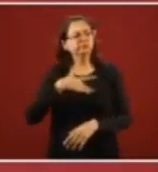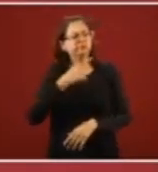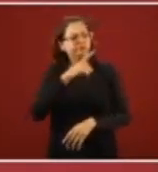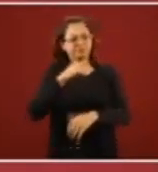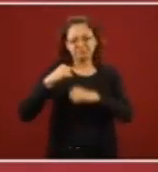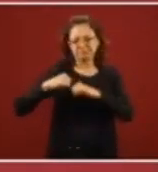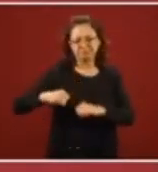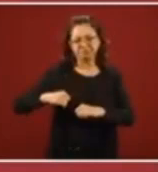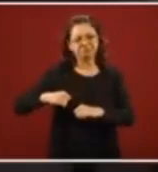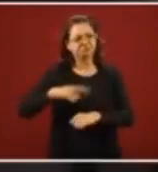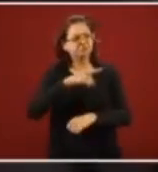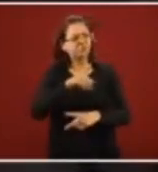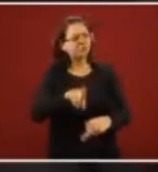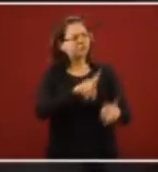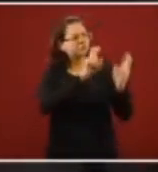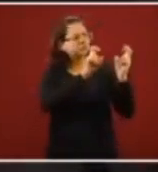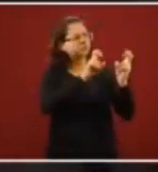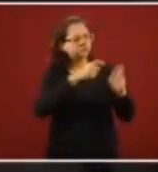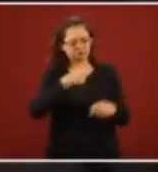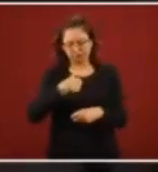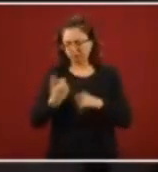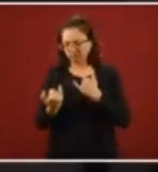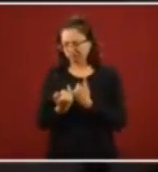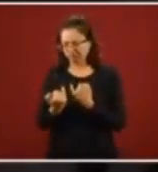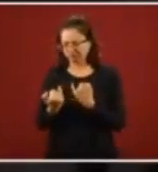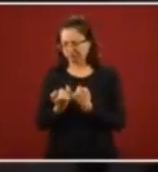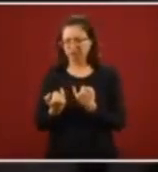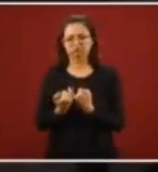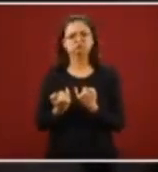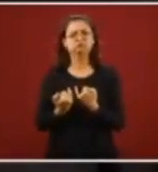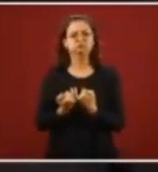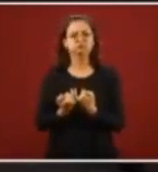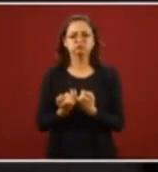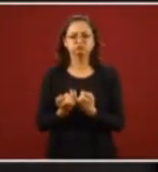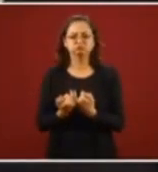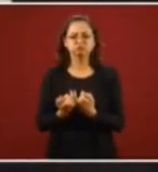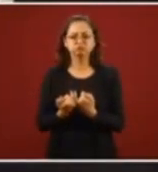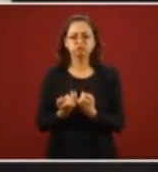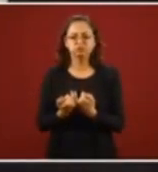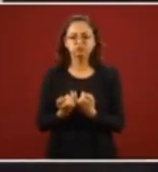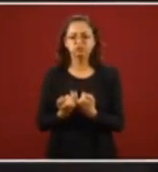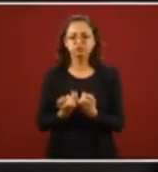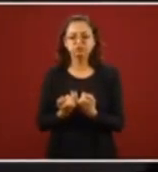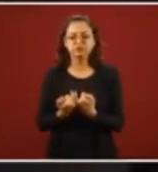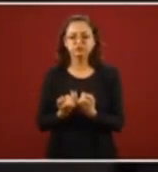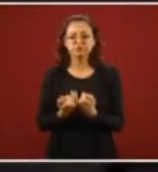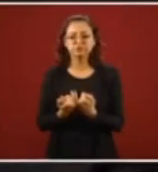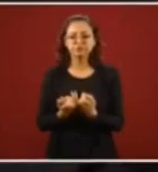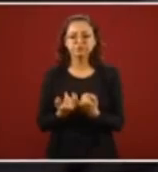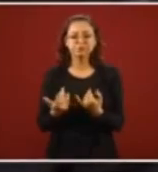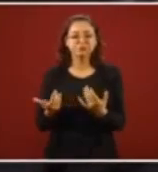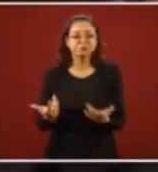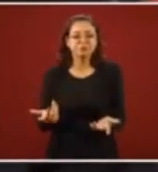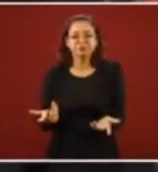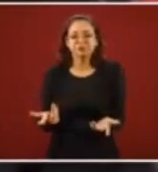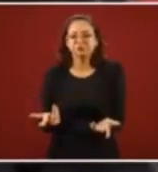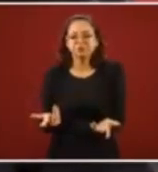no sentían ninguna